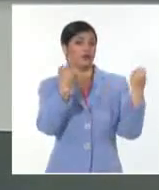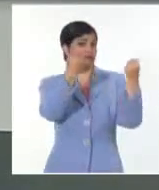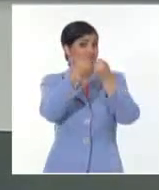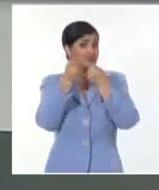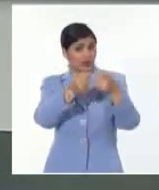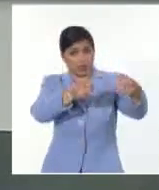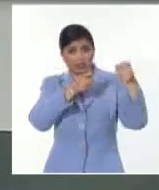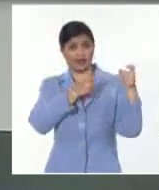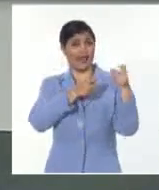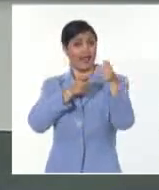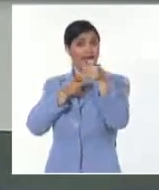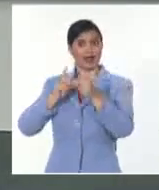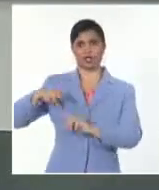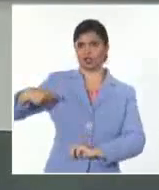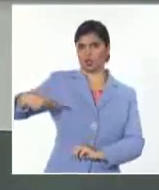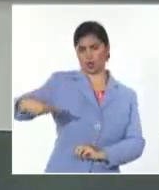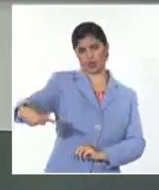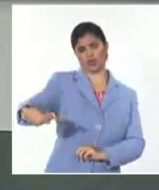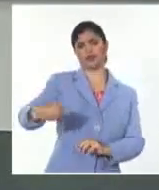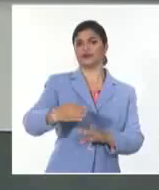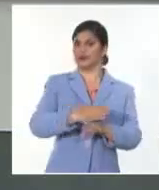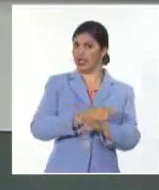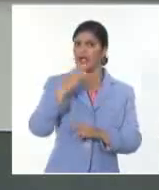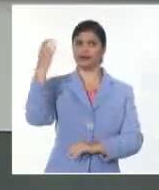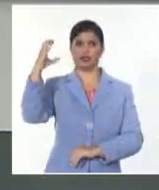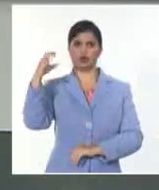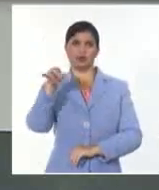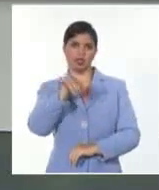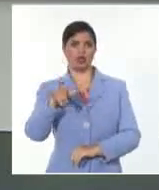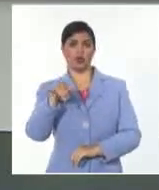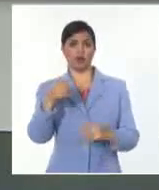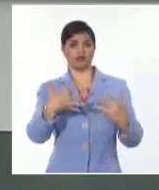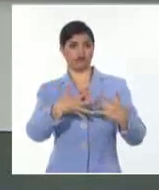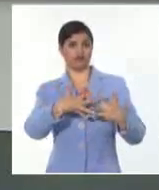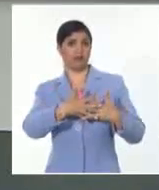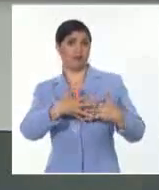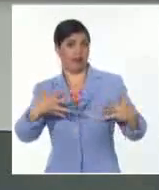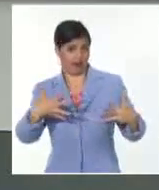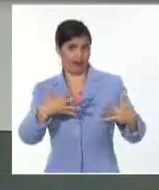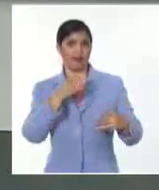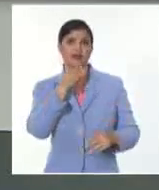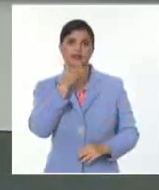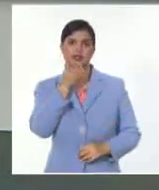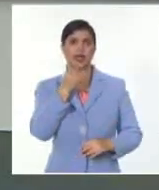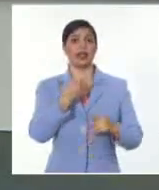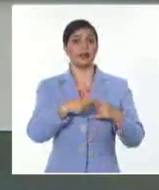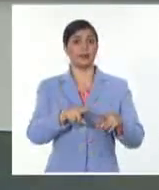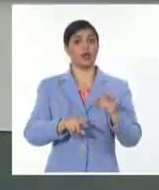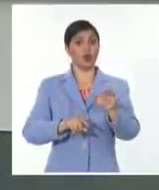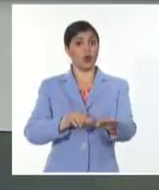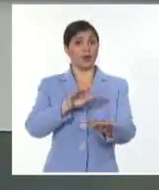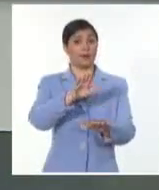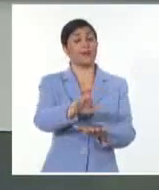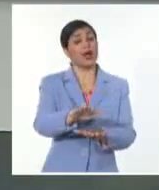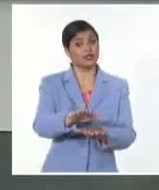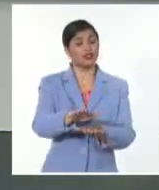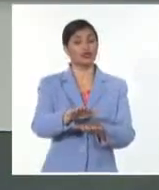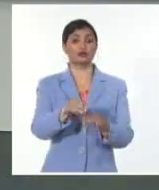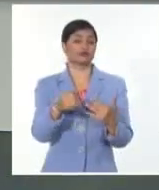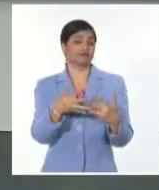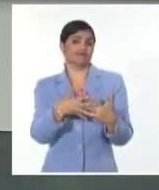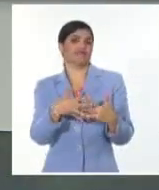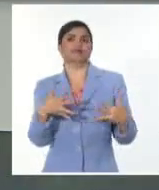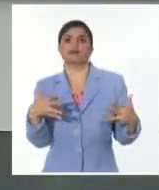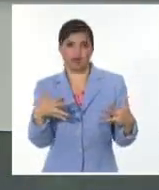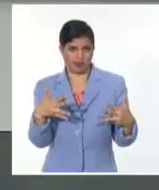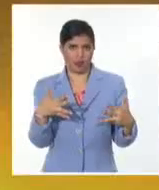pueblo palestino. Poco antes, Colombia también había tenido la misma iniciativa, pero con un paso más allá al romper relaciones diplomáticas con Tel